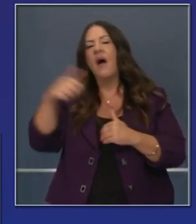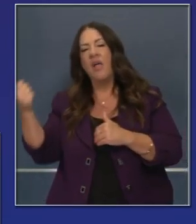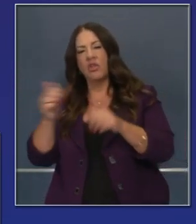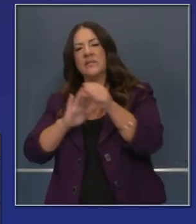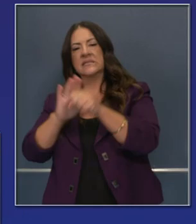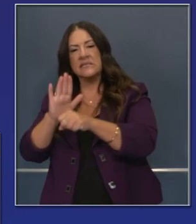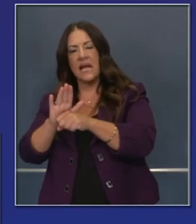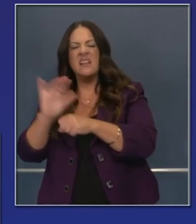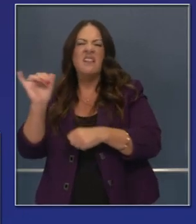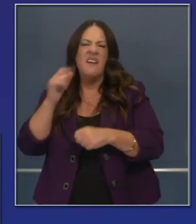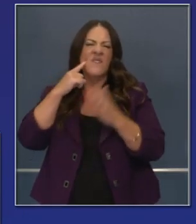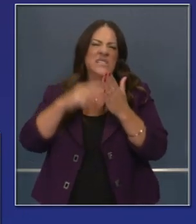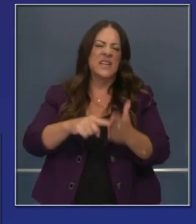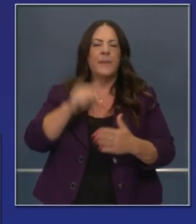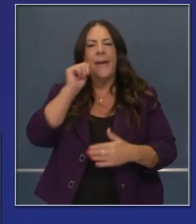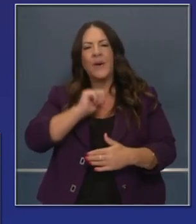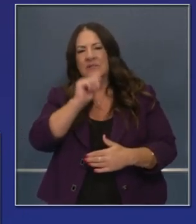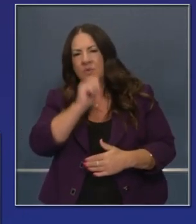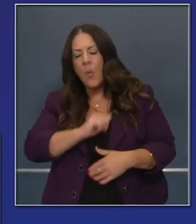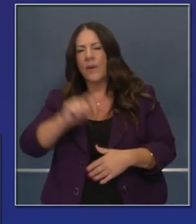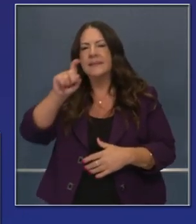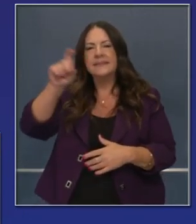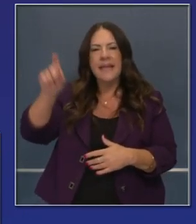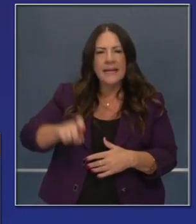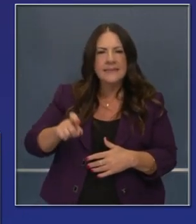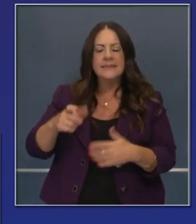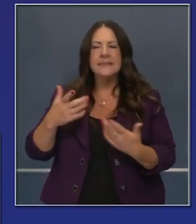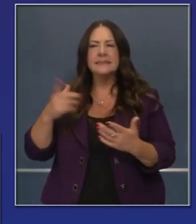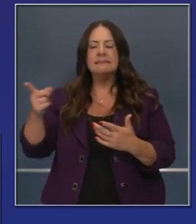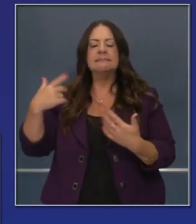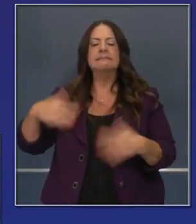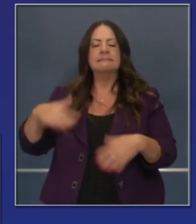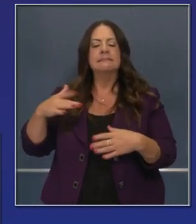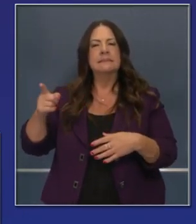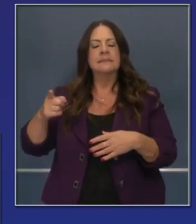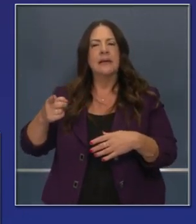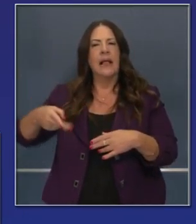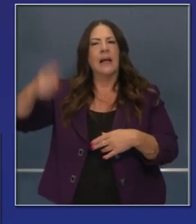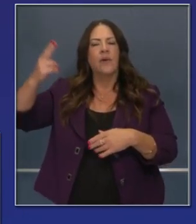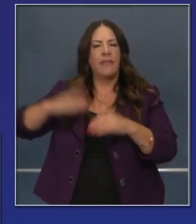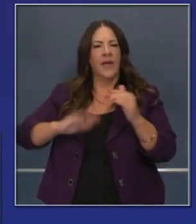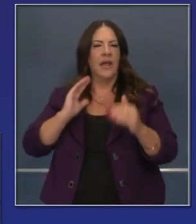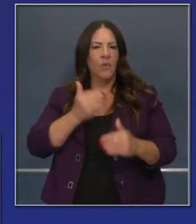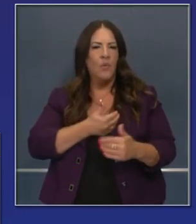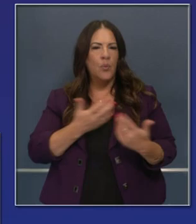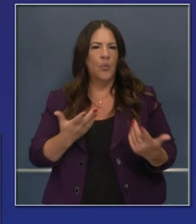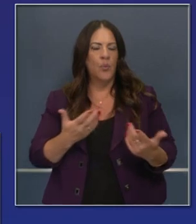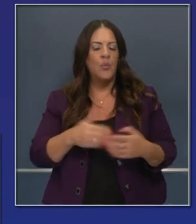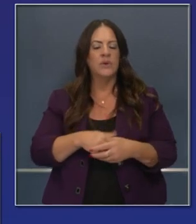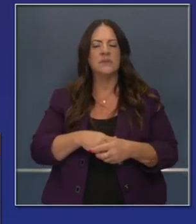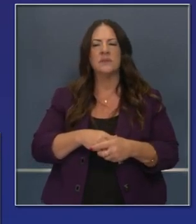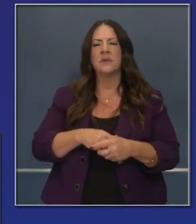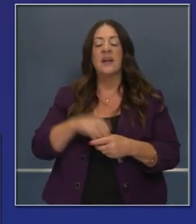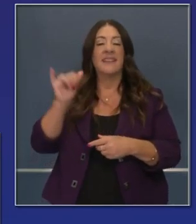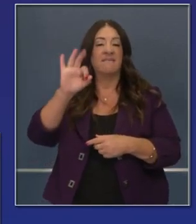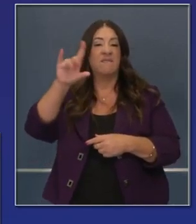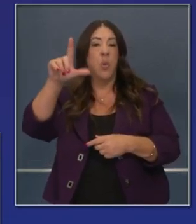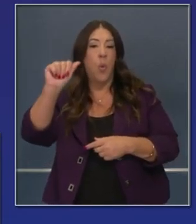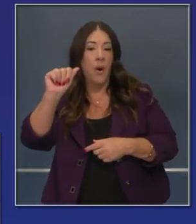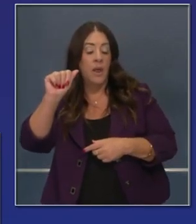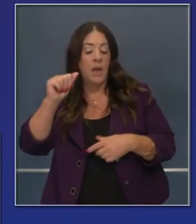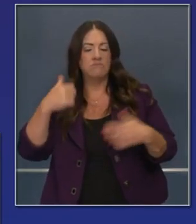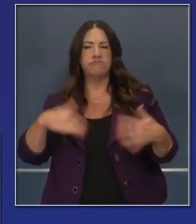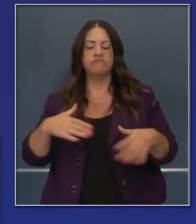sur de los Estados Unidos, hablando de Texas, Arizona, lugares en el que se ha visto un aumento de